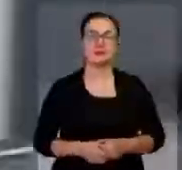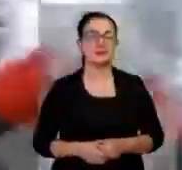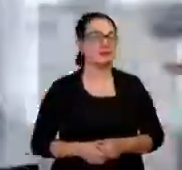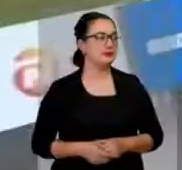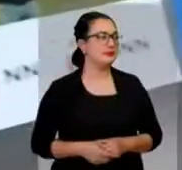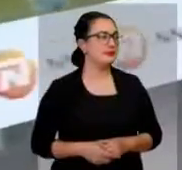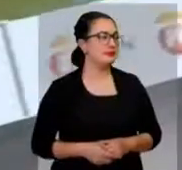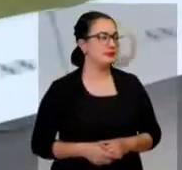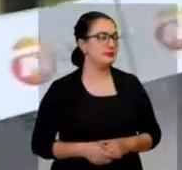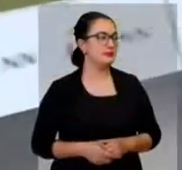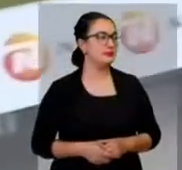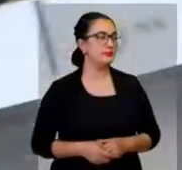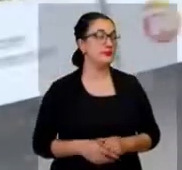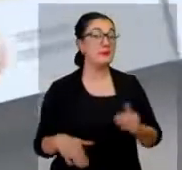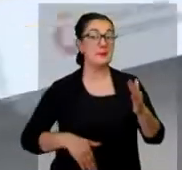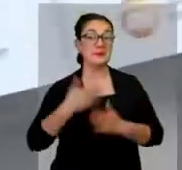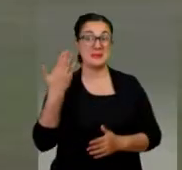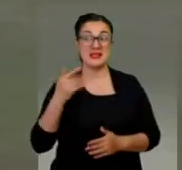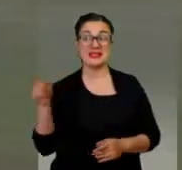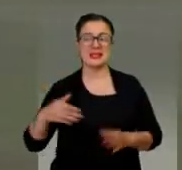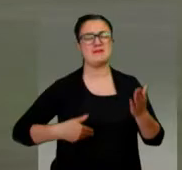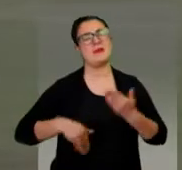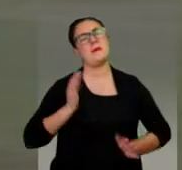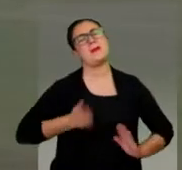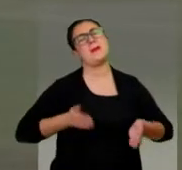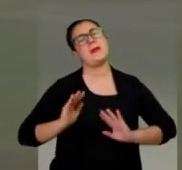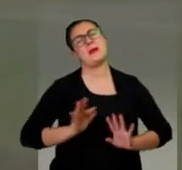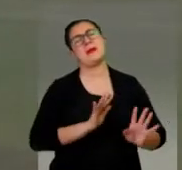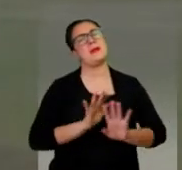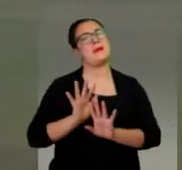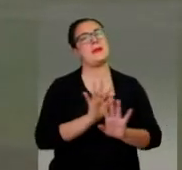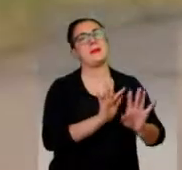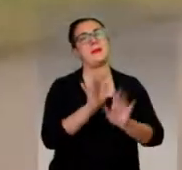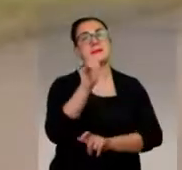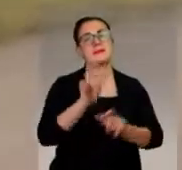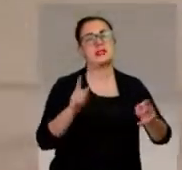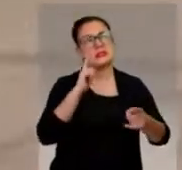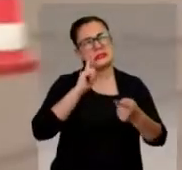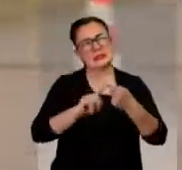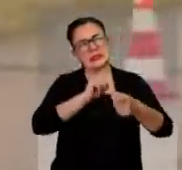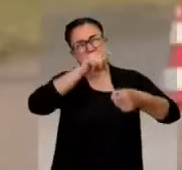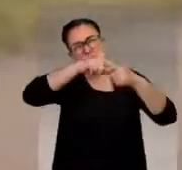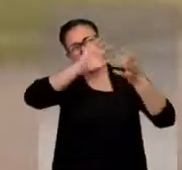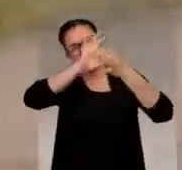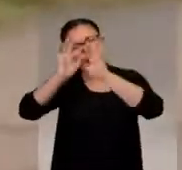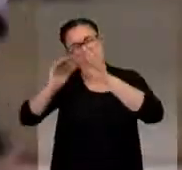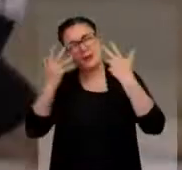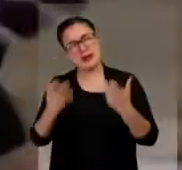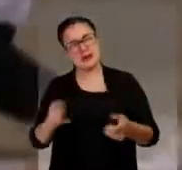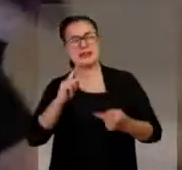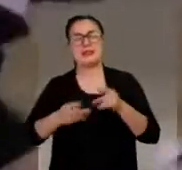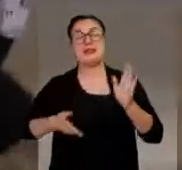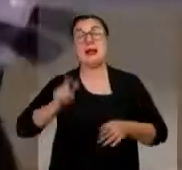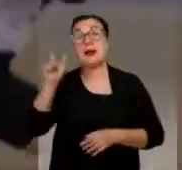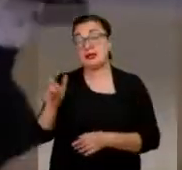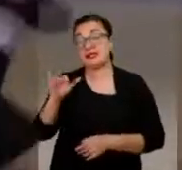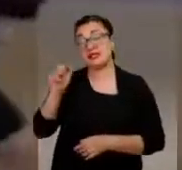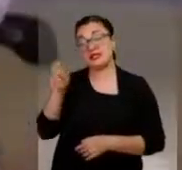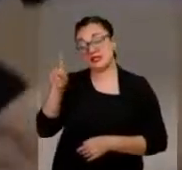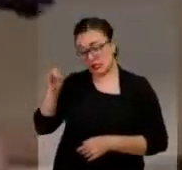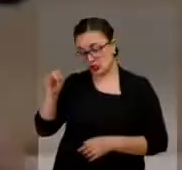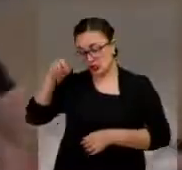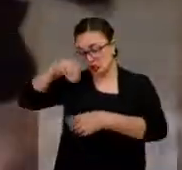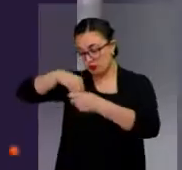El NN Mission Marathon fue la última oportunidad para varios atletas de lograr su cupo a los Juegos Olímpicos y el colombiano Jason Suárez ya tenía